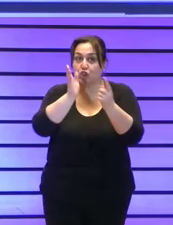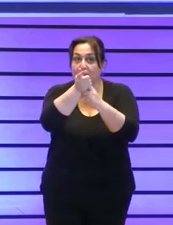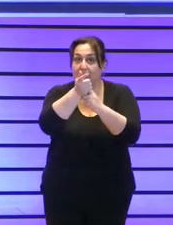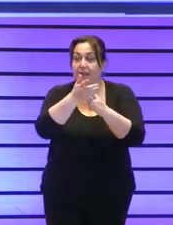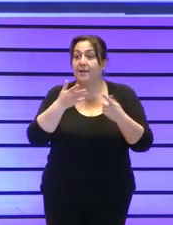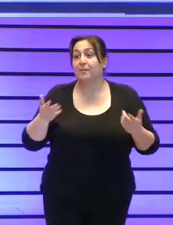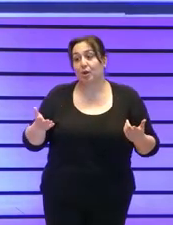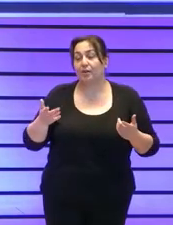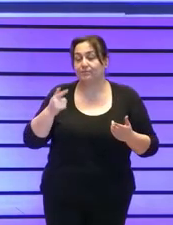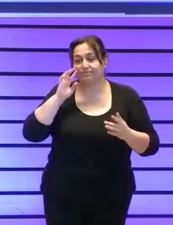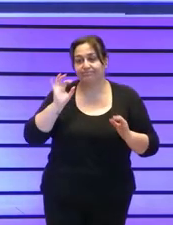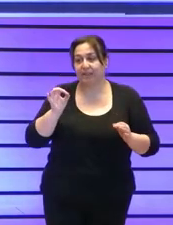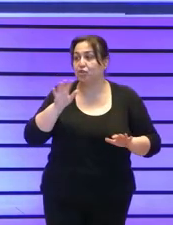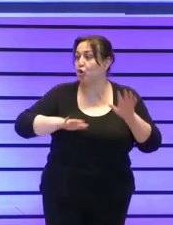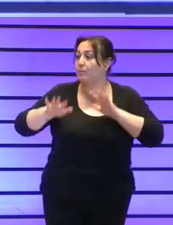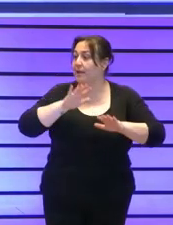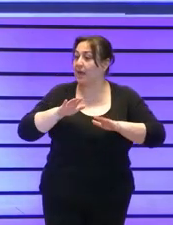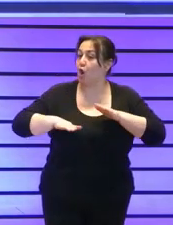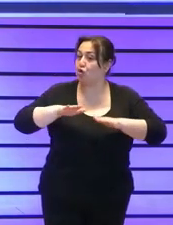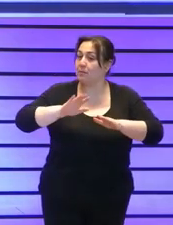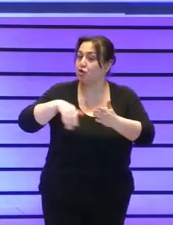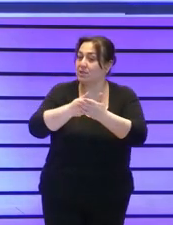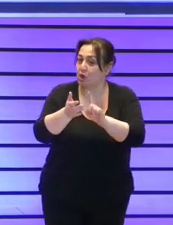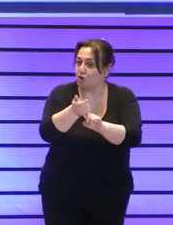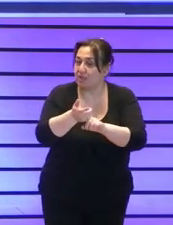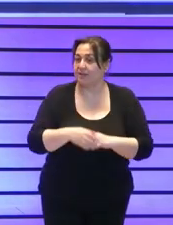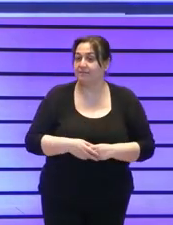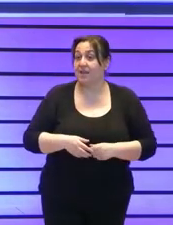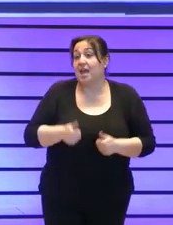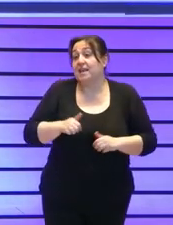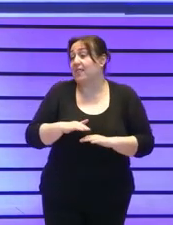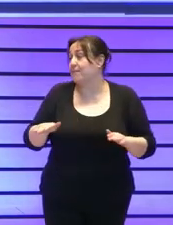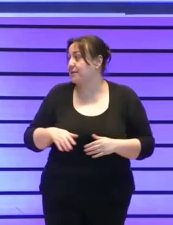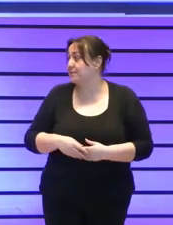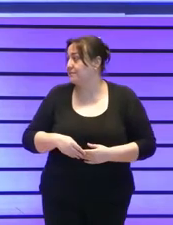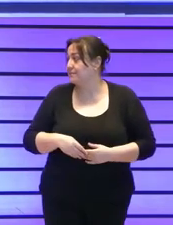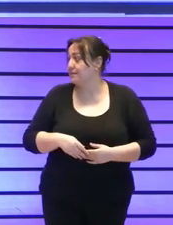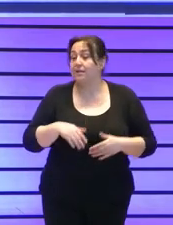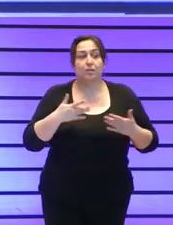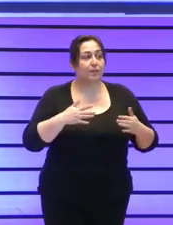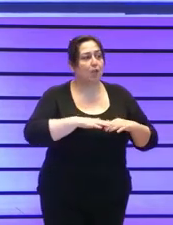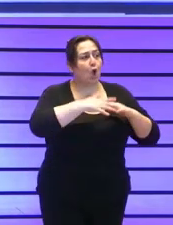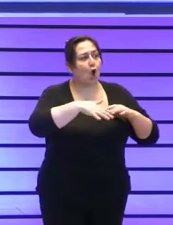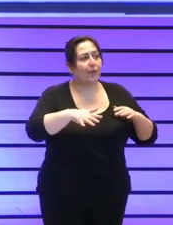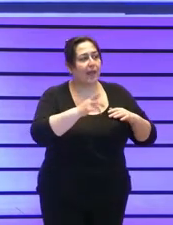claro, es complicado dar los pasos para llegar hasta él, ¿no? Y nada más. O sea, que en medio del océano hay